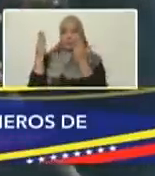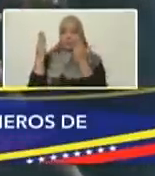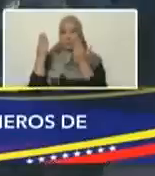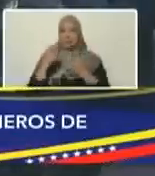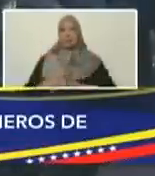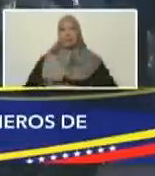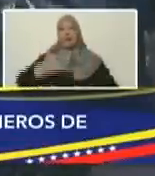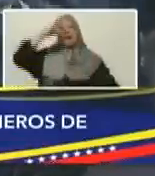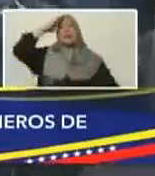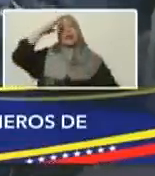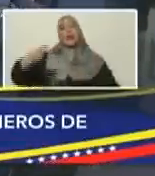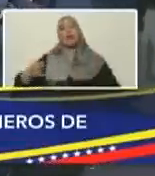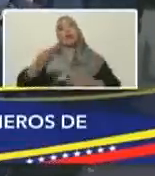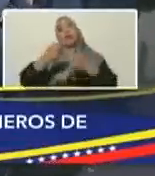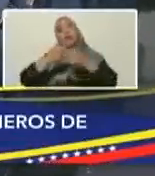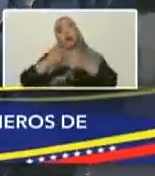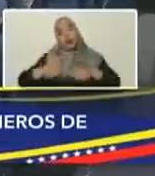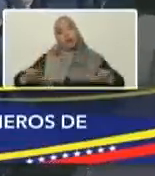¡Saludo!